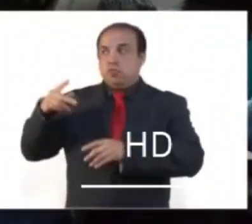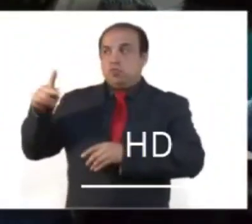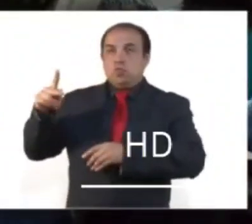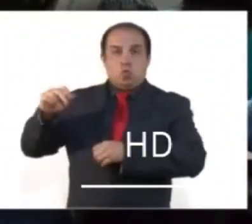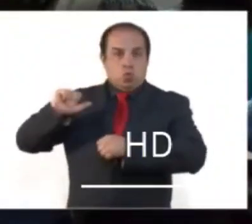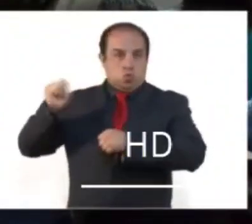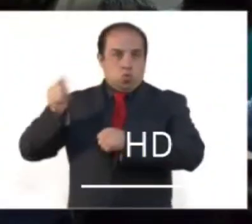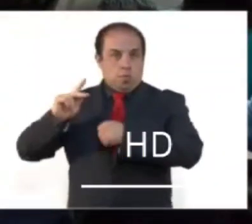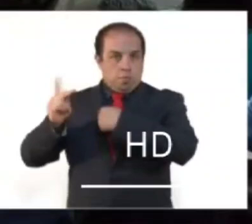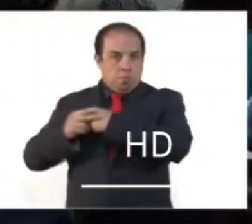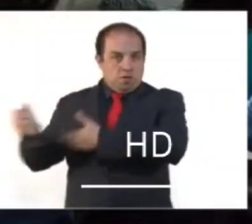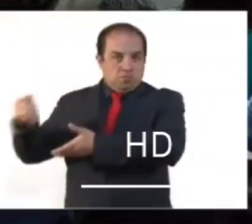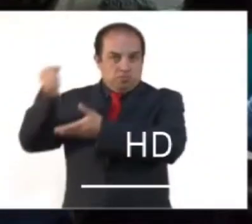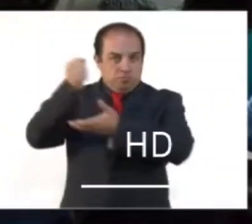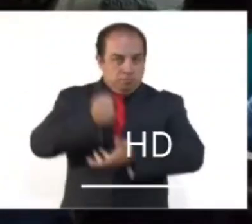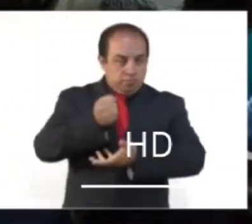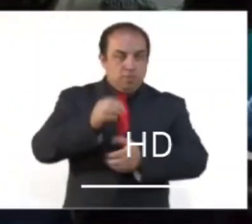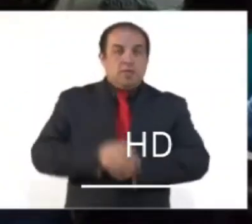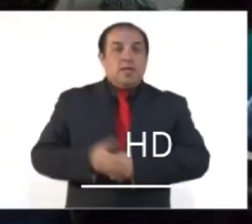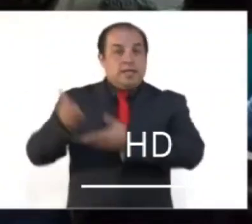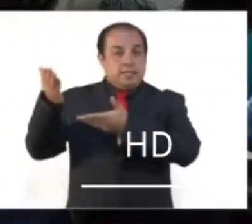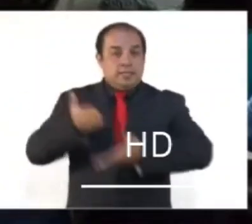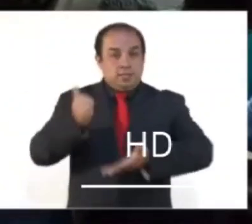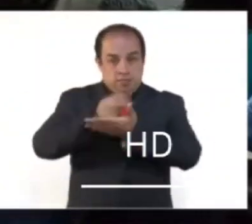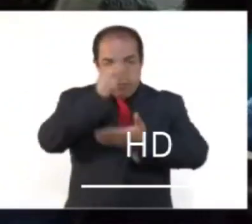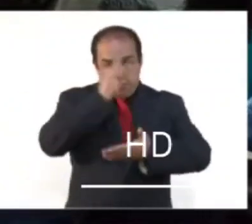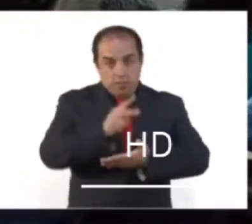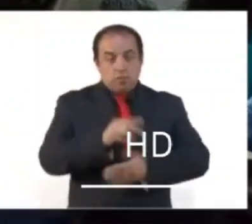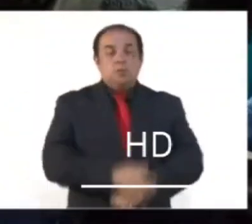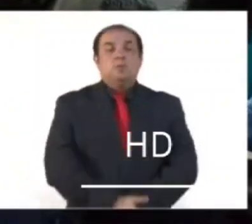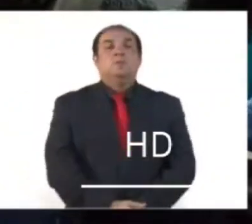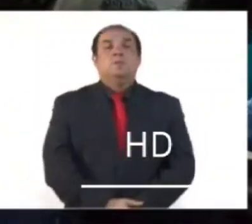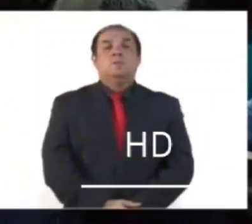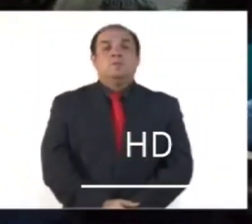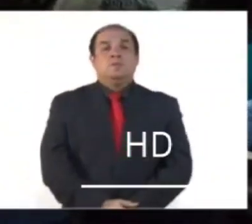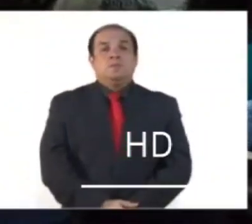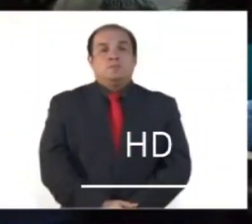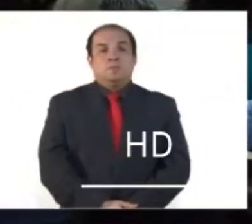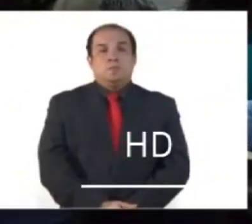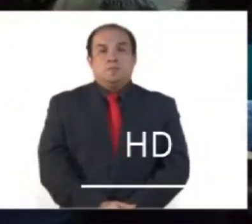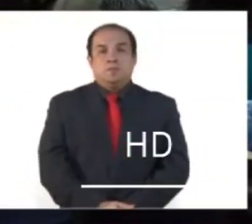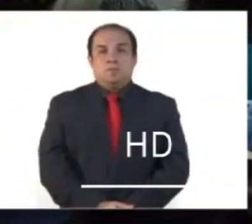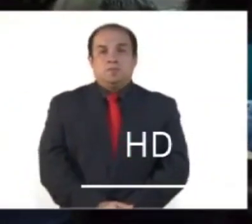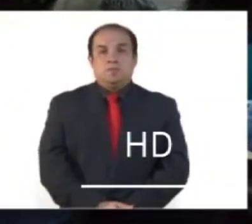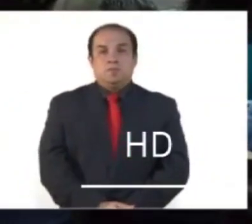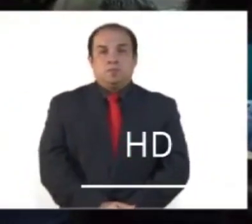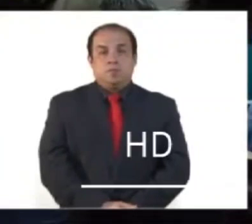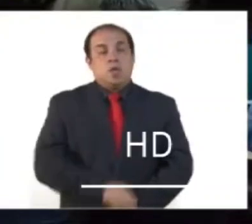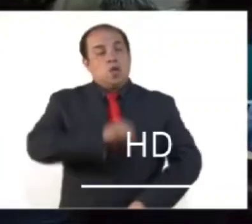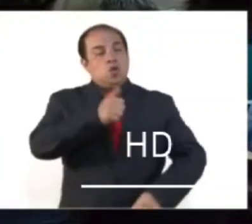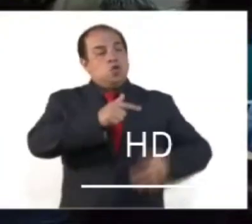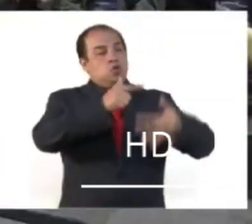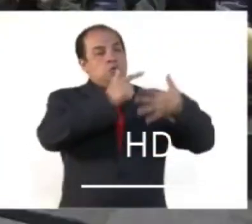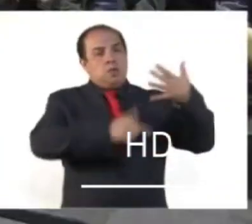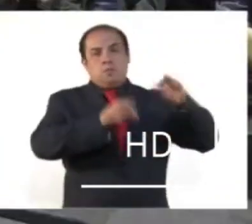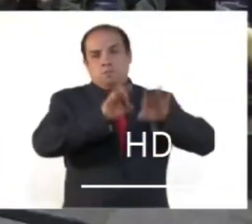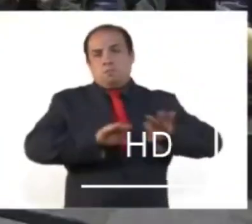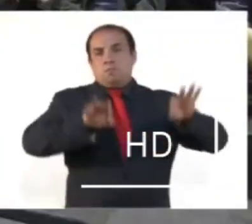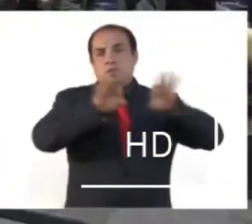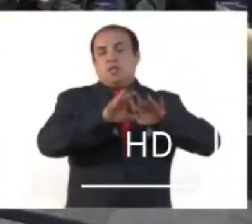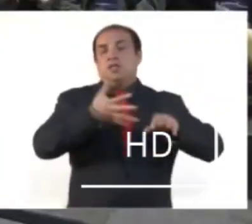directa del país, llega a la Ciudad de México. Y tenemos otros factores